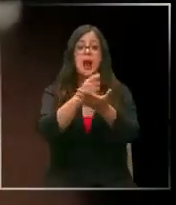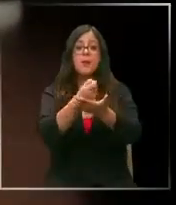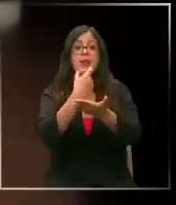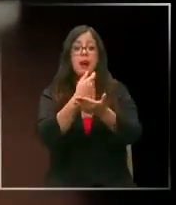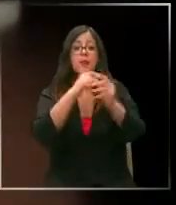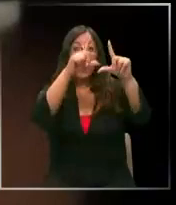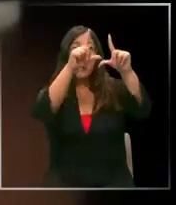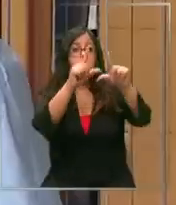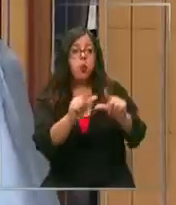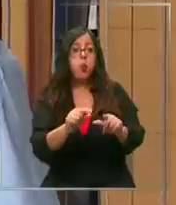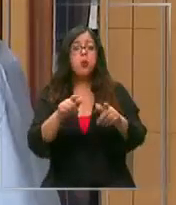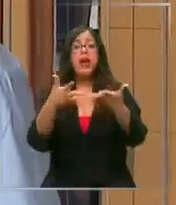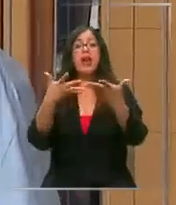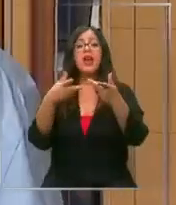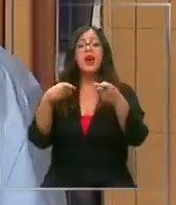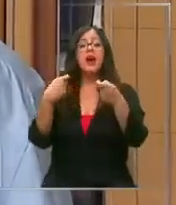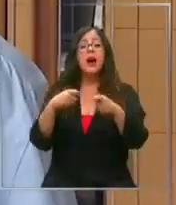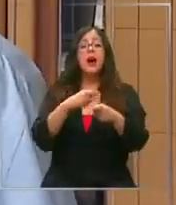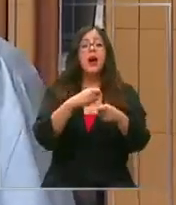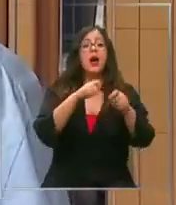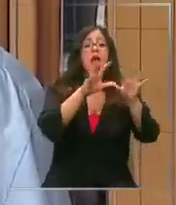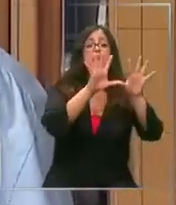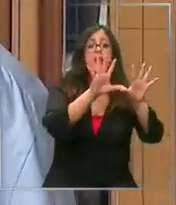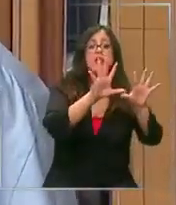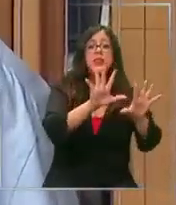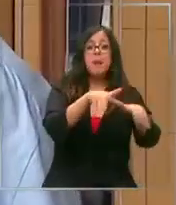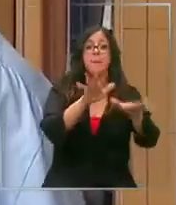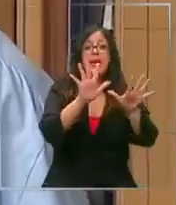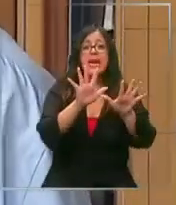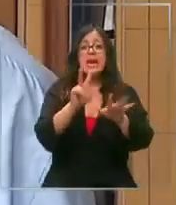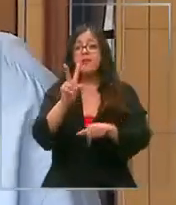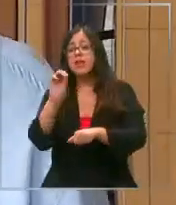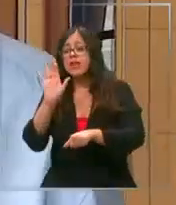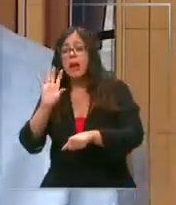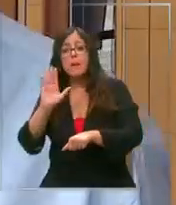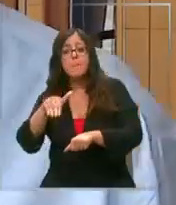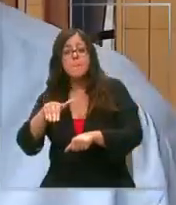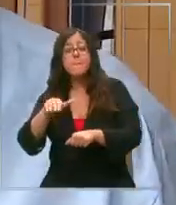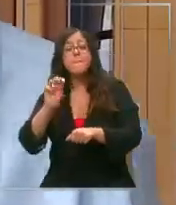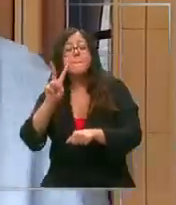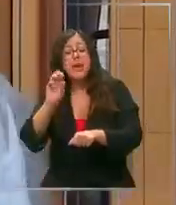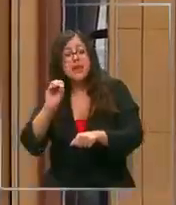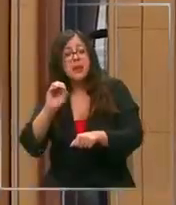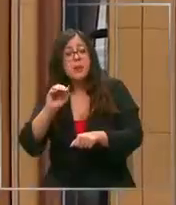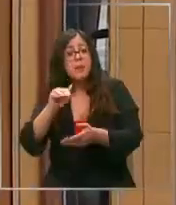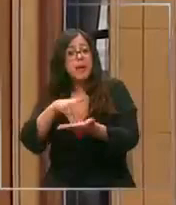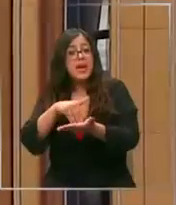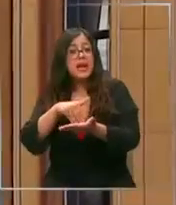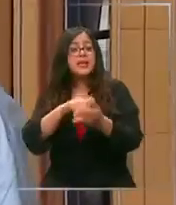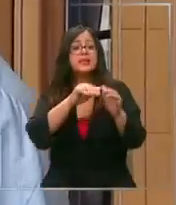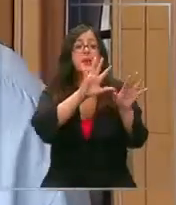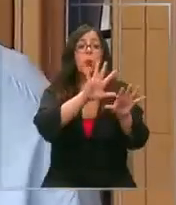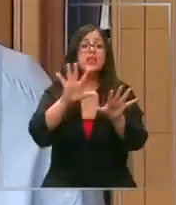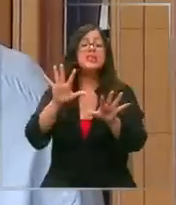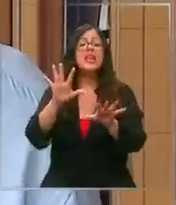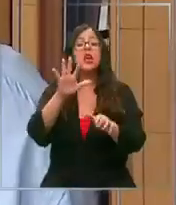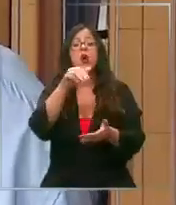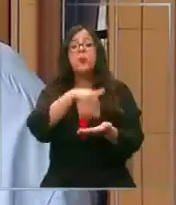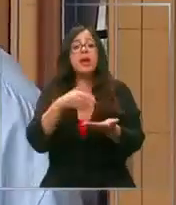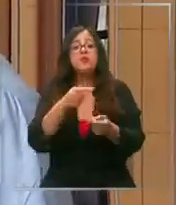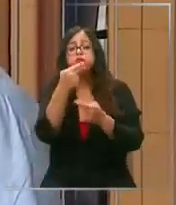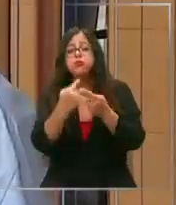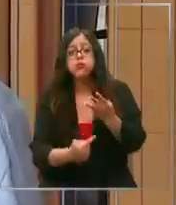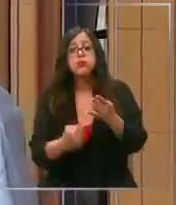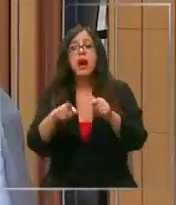son medicinas que cuestan 10.000, 20.000, 55.000. Entonces, cuando tú le aplicas un 10% de caída a algo que vale